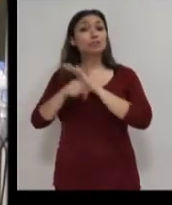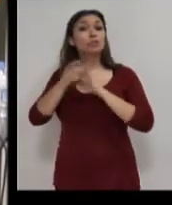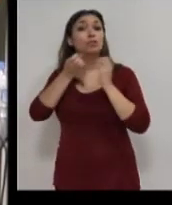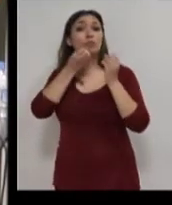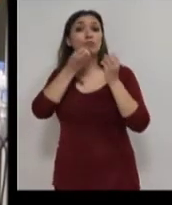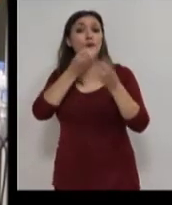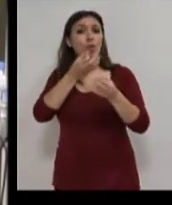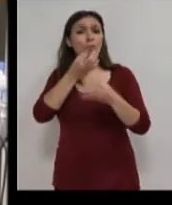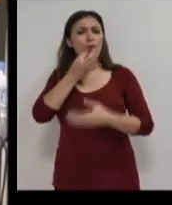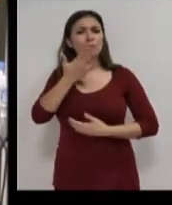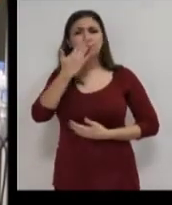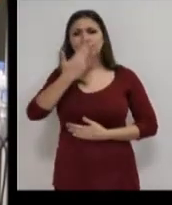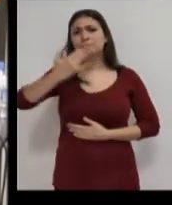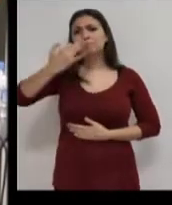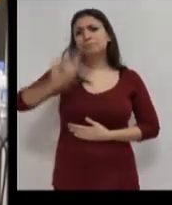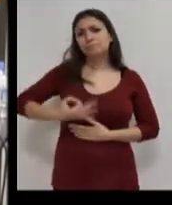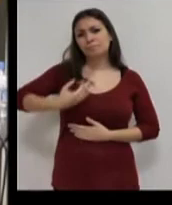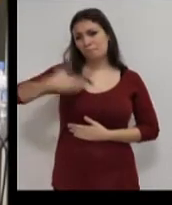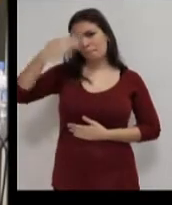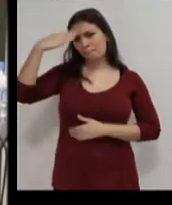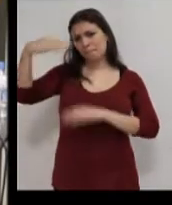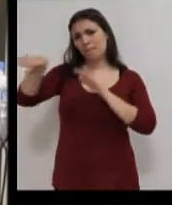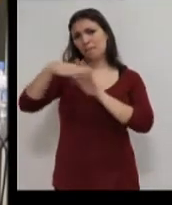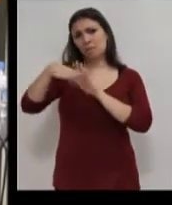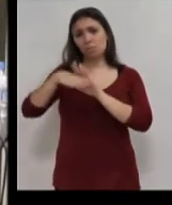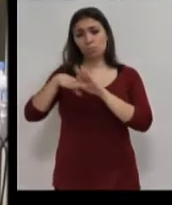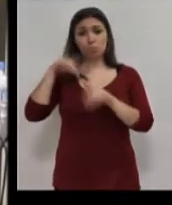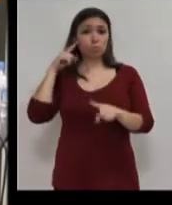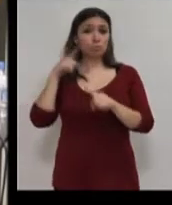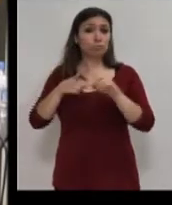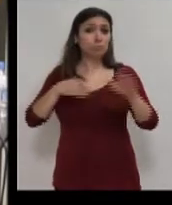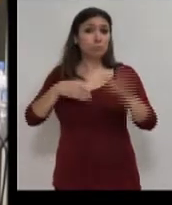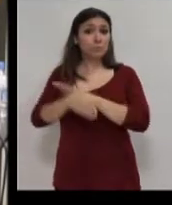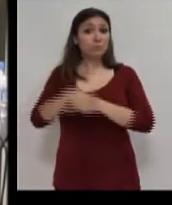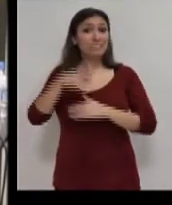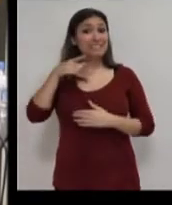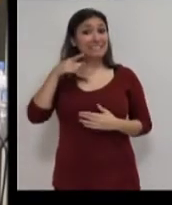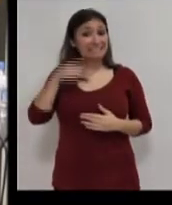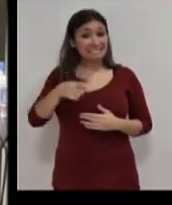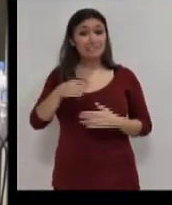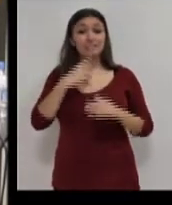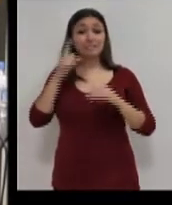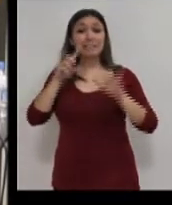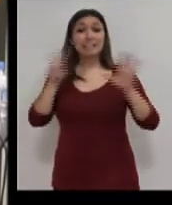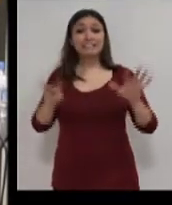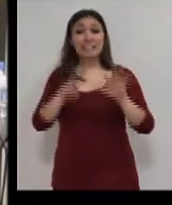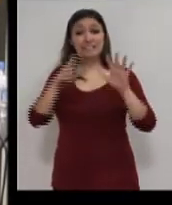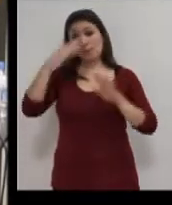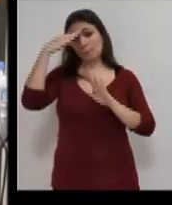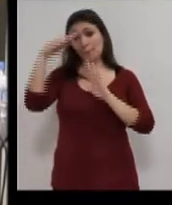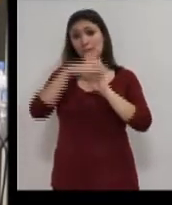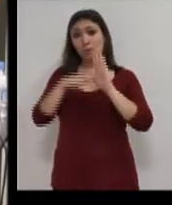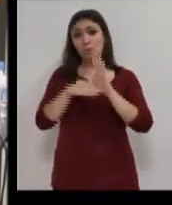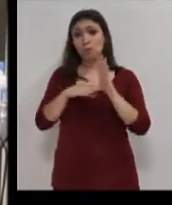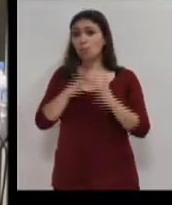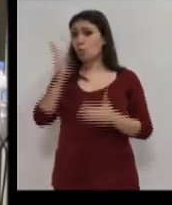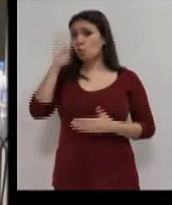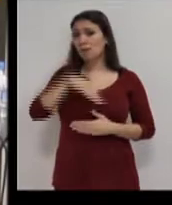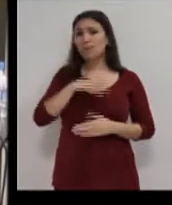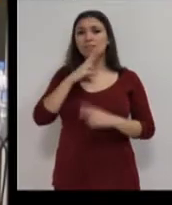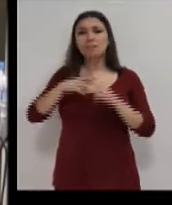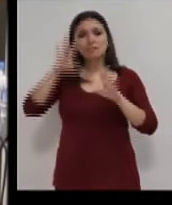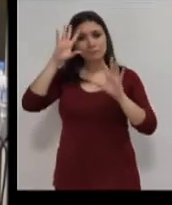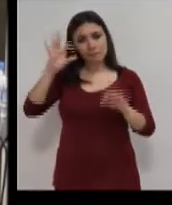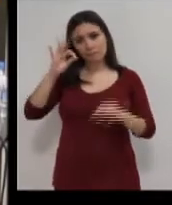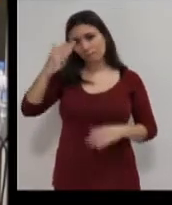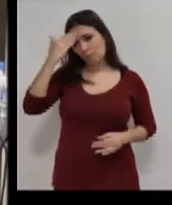transporte, en la gestión de la información, yo creo que uno de los principios básicos de la accesibilidad, y que no está dentro de los 7